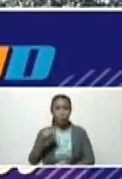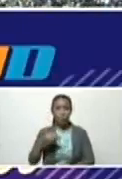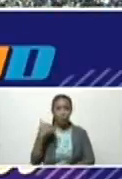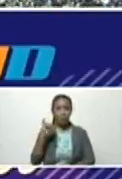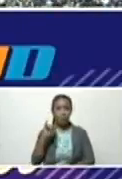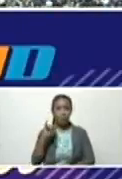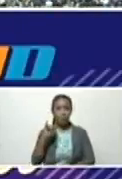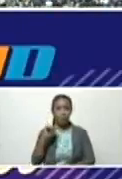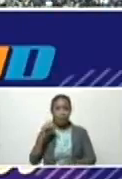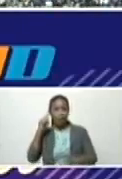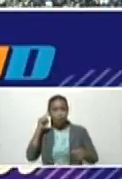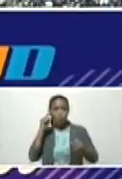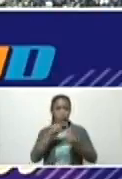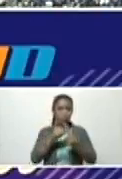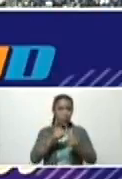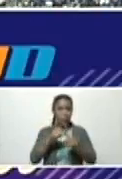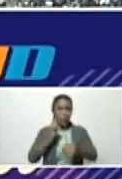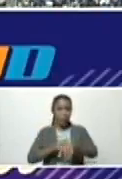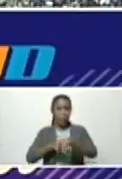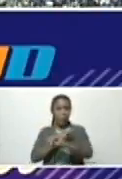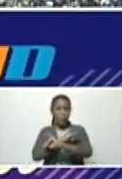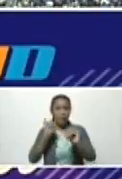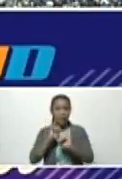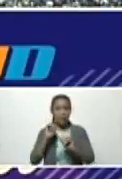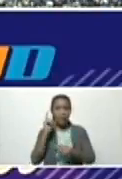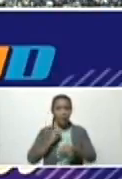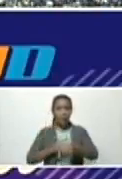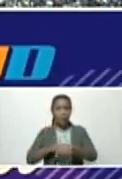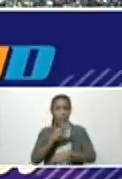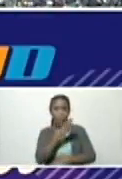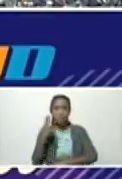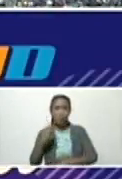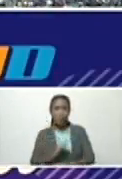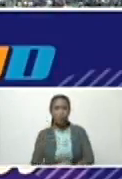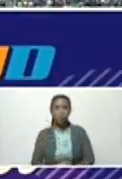a la recta final de la era bicentenaria.